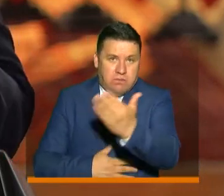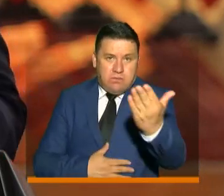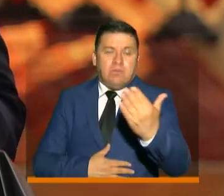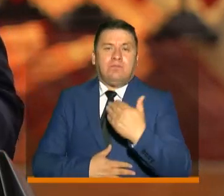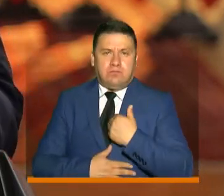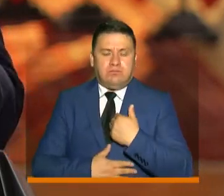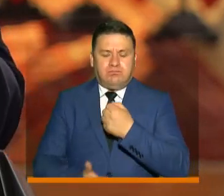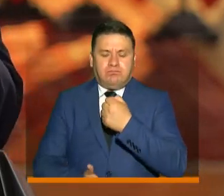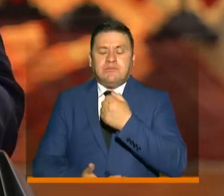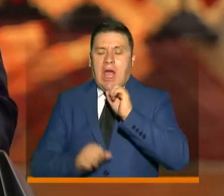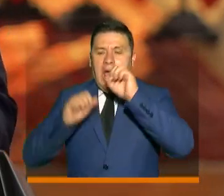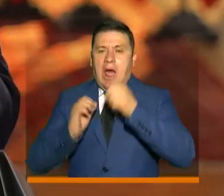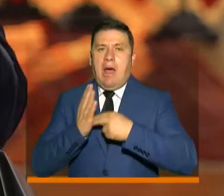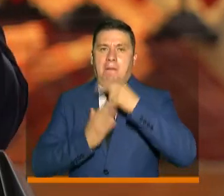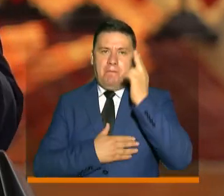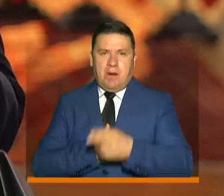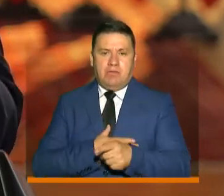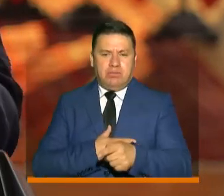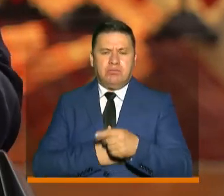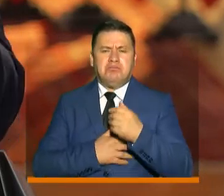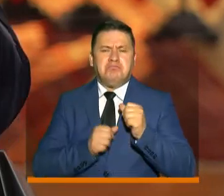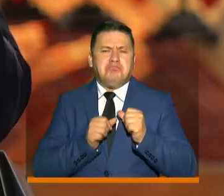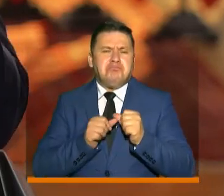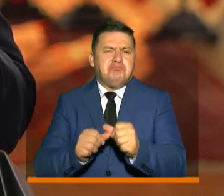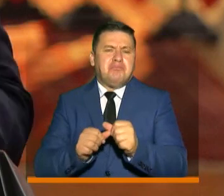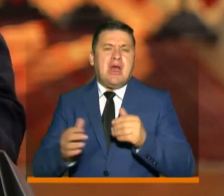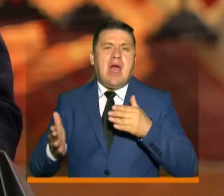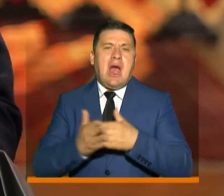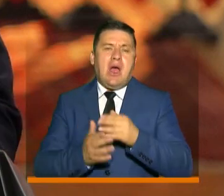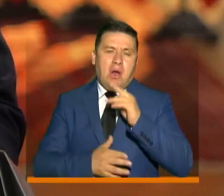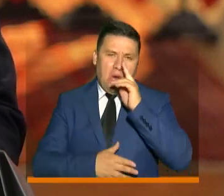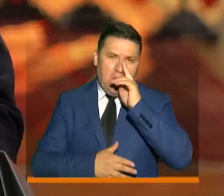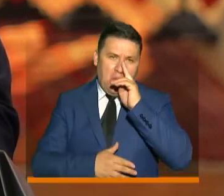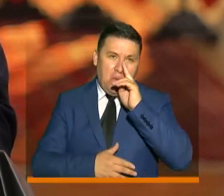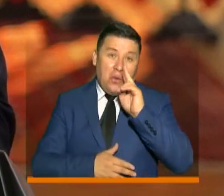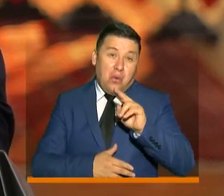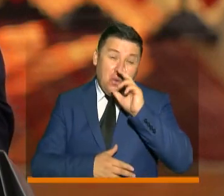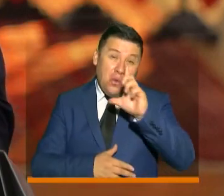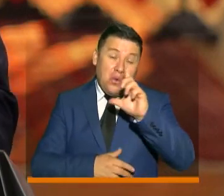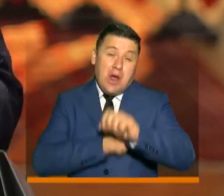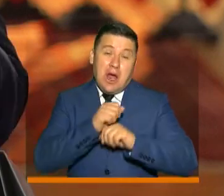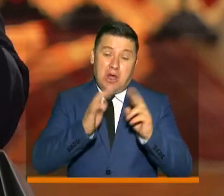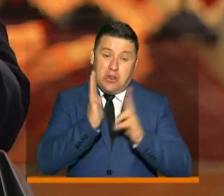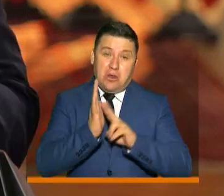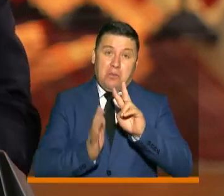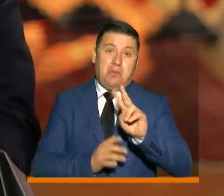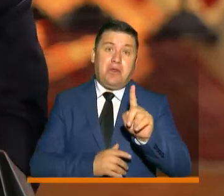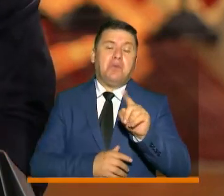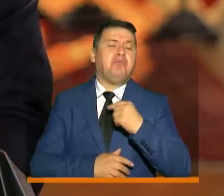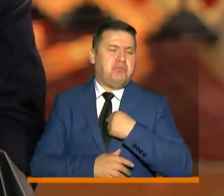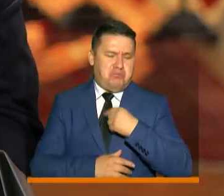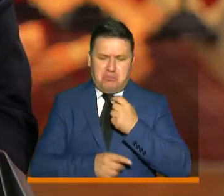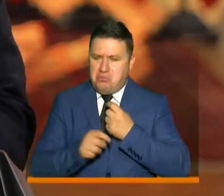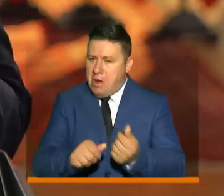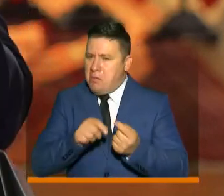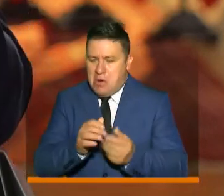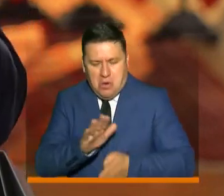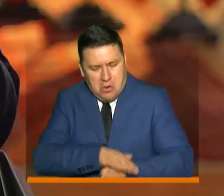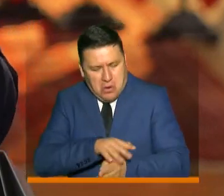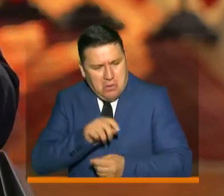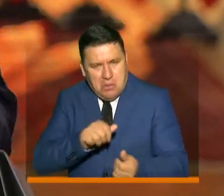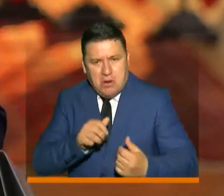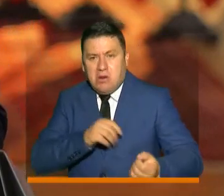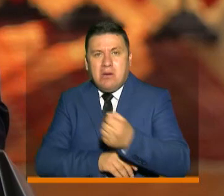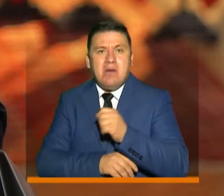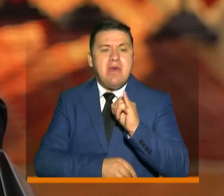materializó que estará con nosotros como mínimo hasta junio del año 2021 con ese programa con la